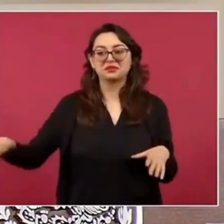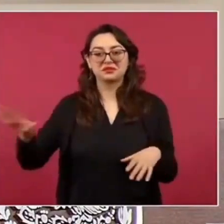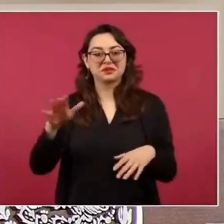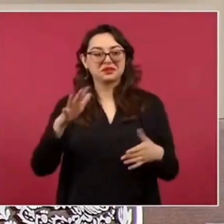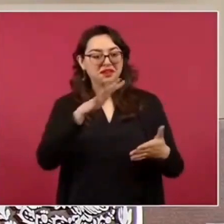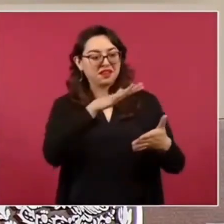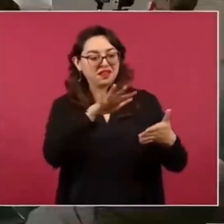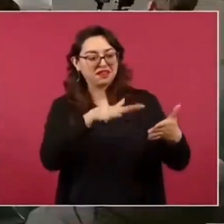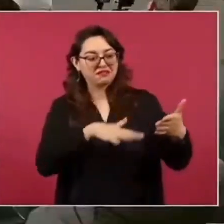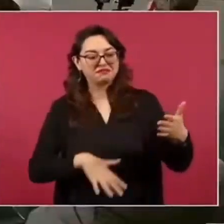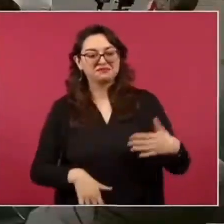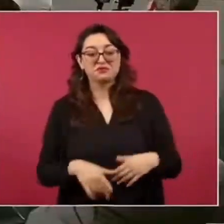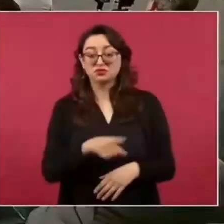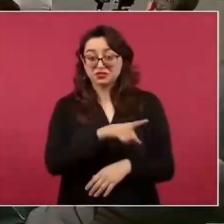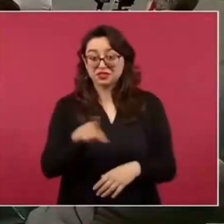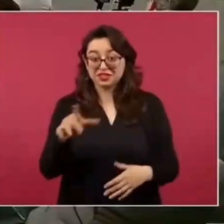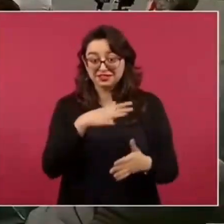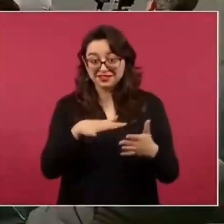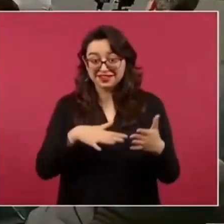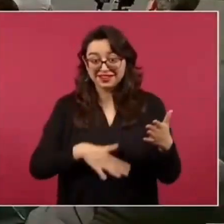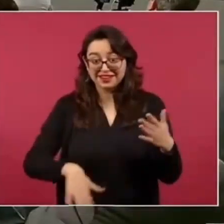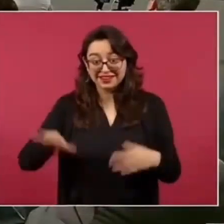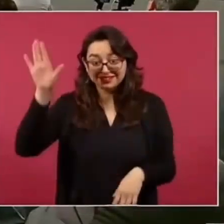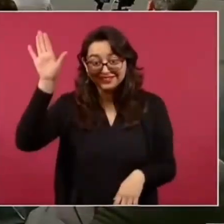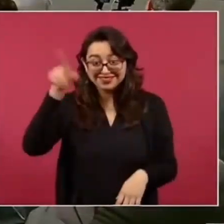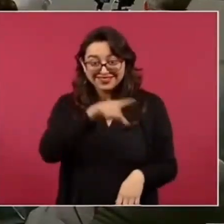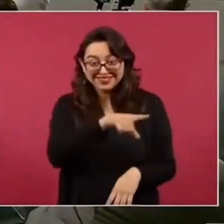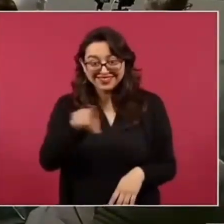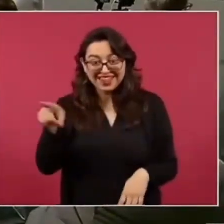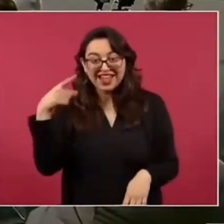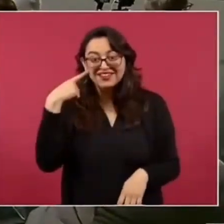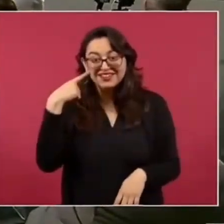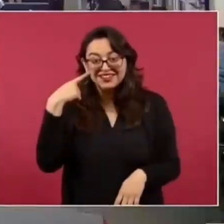A ver, que levanten la mano los que leen el Reforma, los que están aquí.